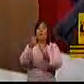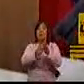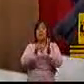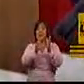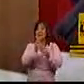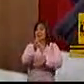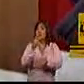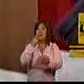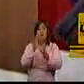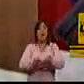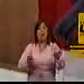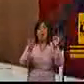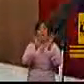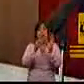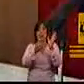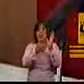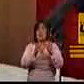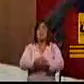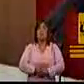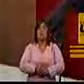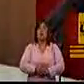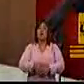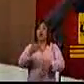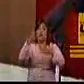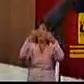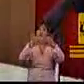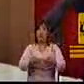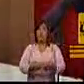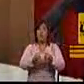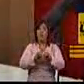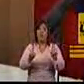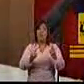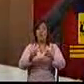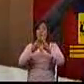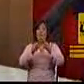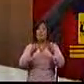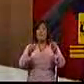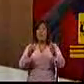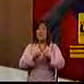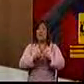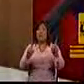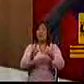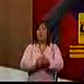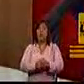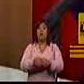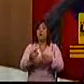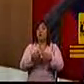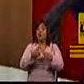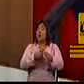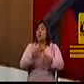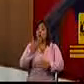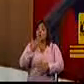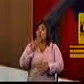sus características y funciones. En un formato distinto, de un material diferente, va a tener, con,